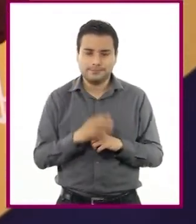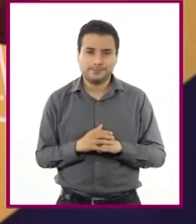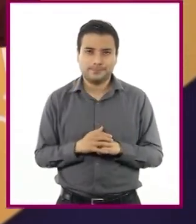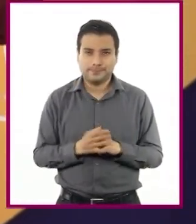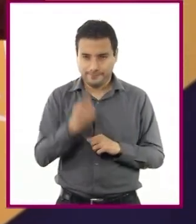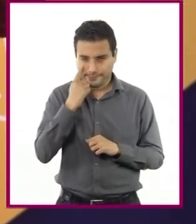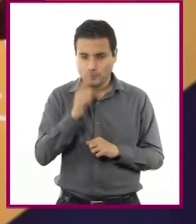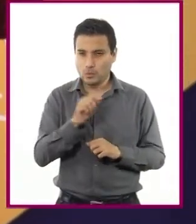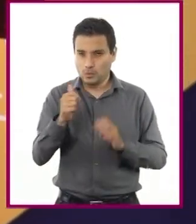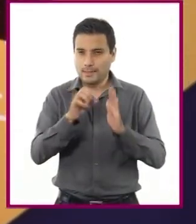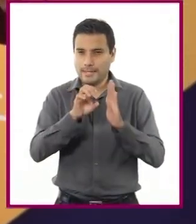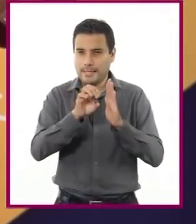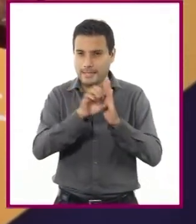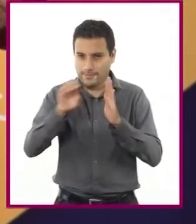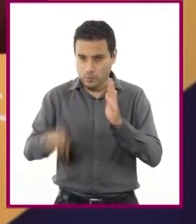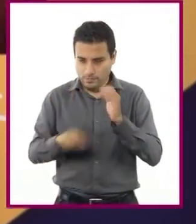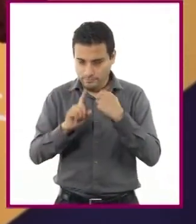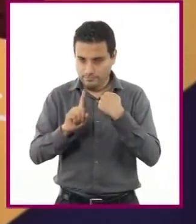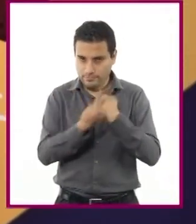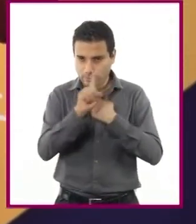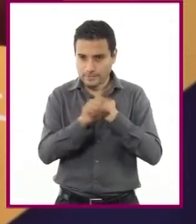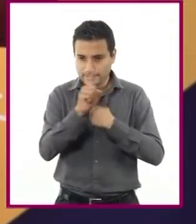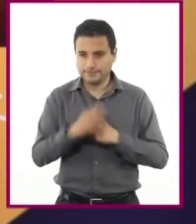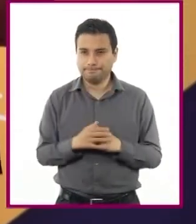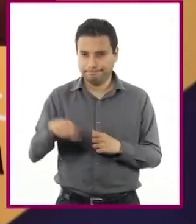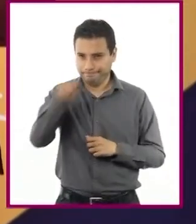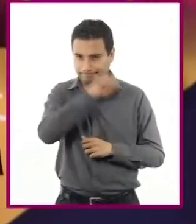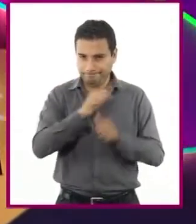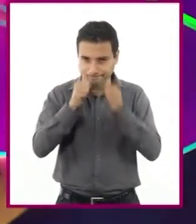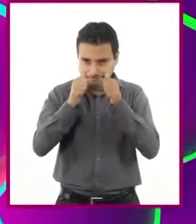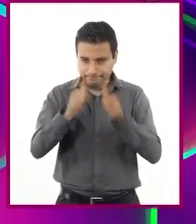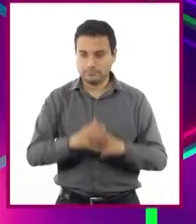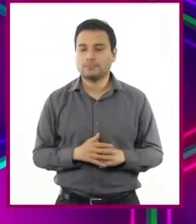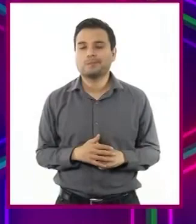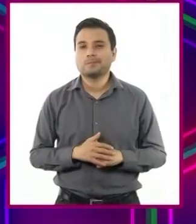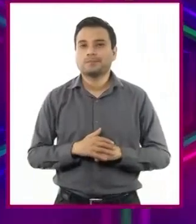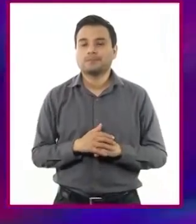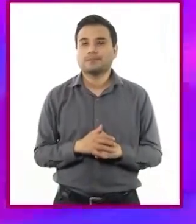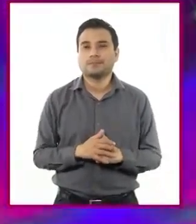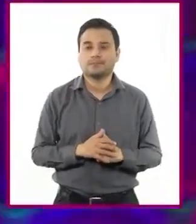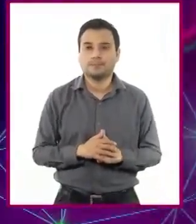se consideran las paredes del recipiente. Presten atención.